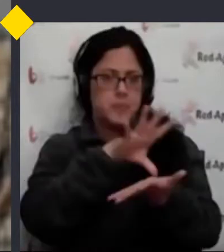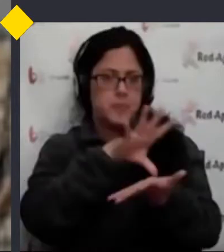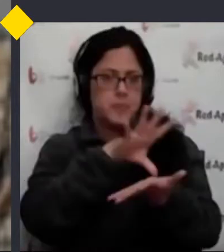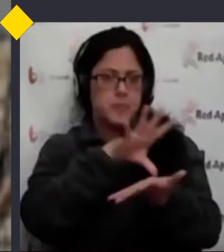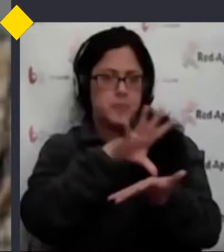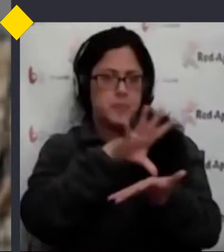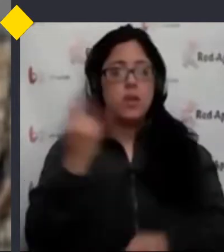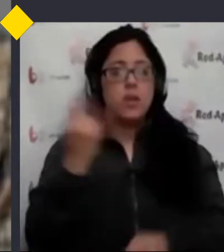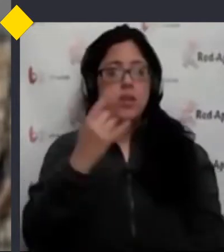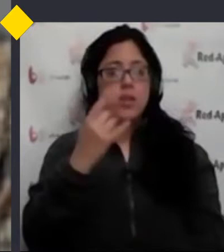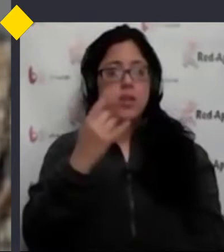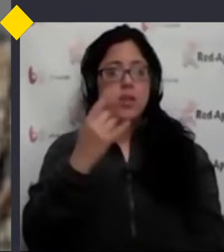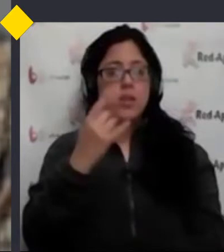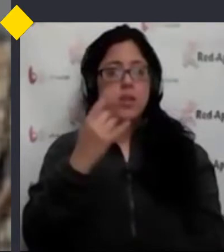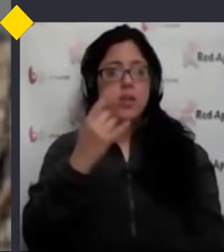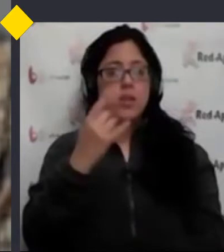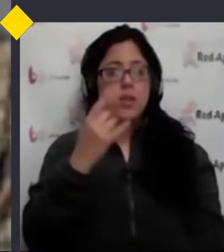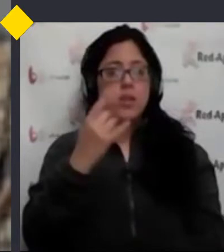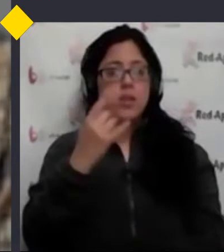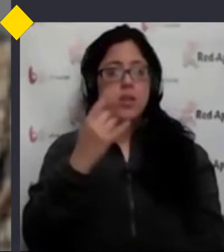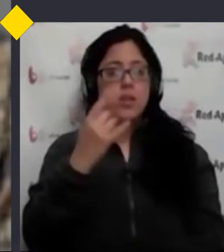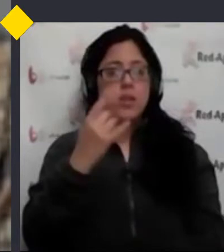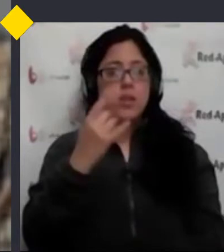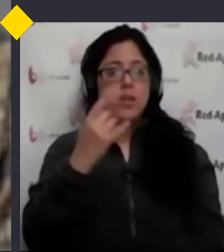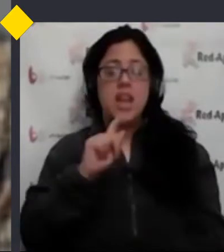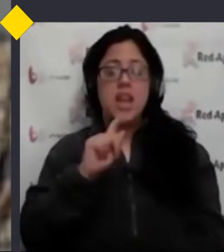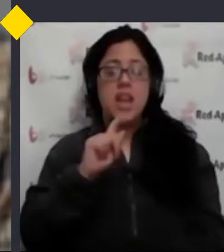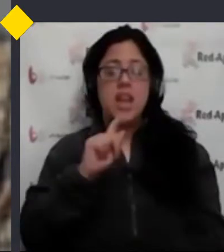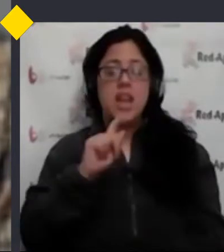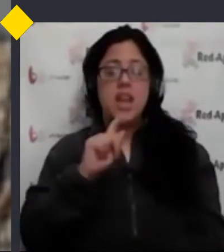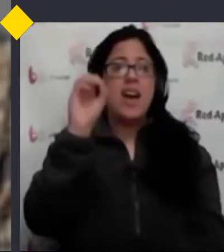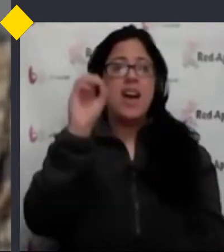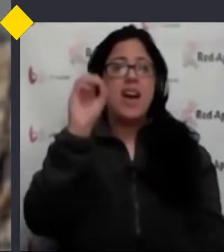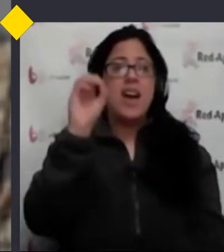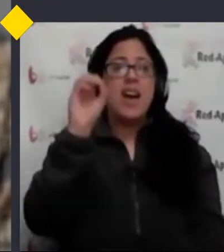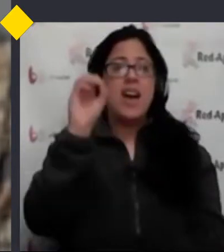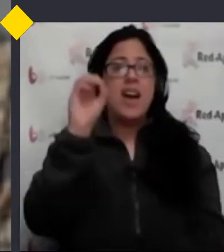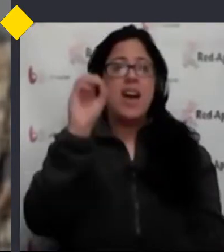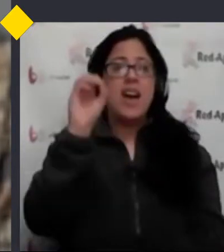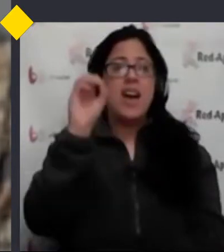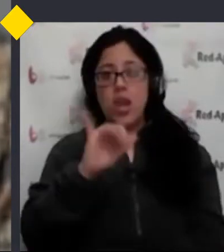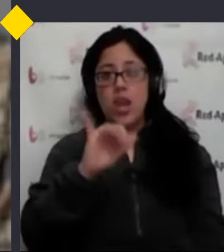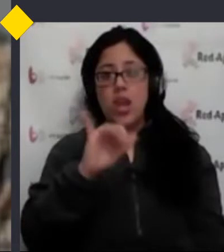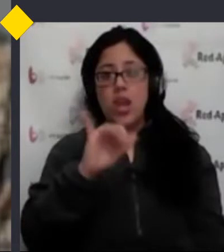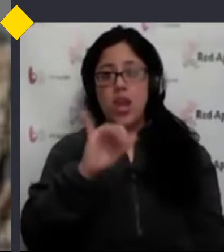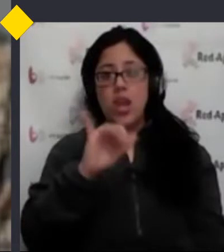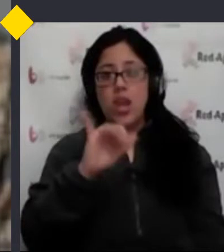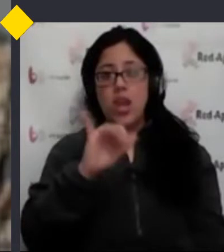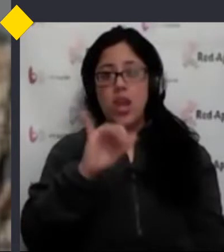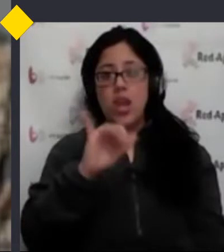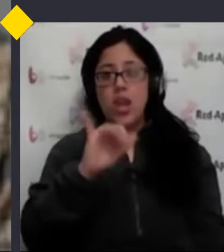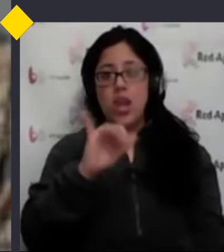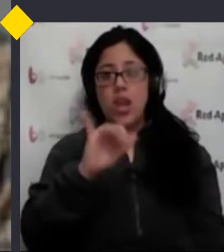cuenta con bachilleratos en Teología, Bachiller en Filosofía de la Universidad Albert Hurtado y Bachillerato en Ciencias de la Pontificia Universidad Católica de